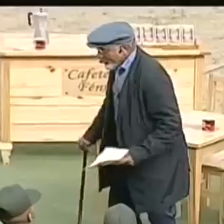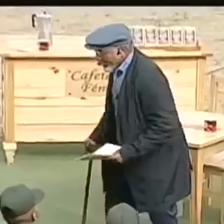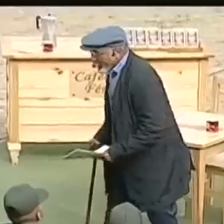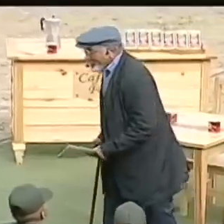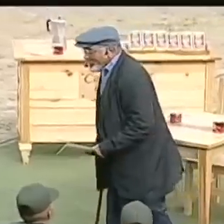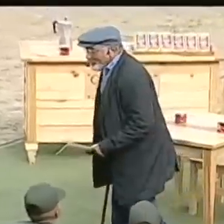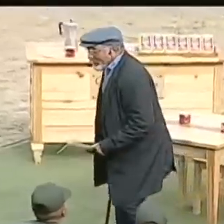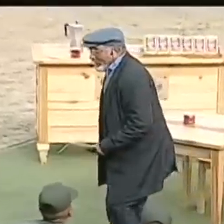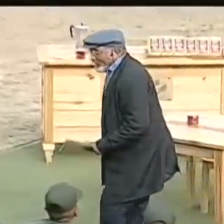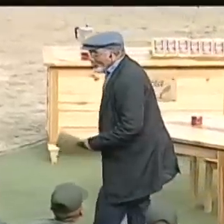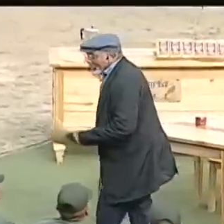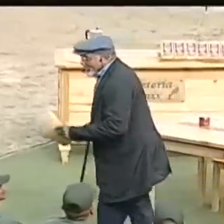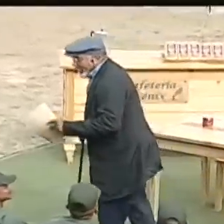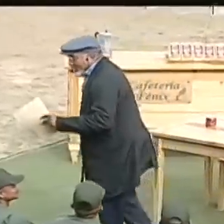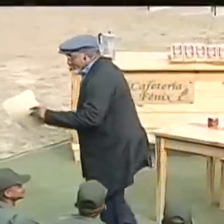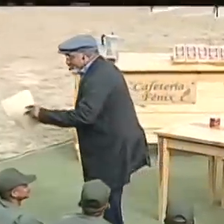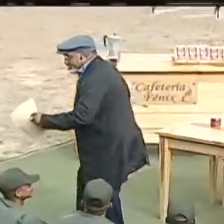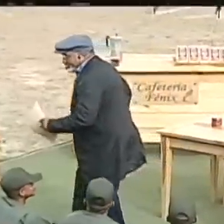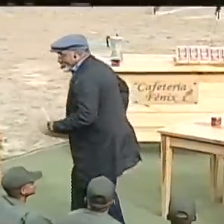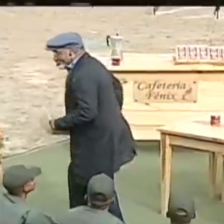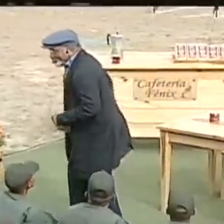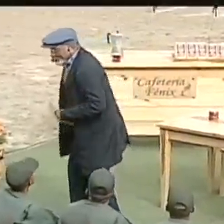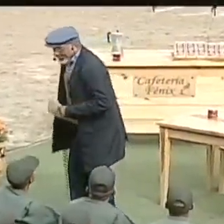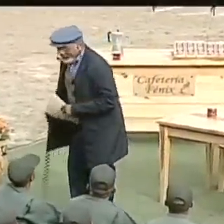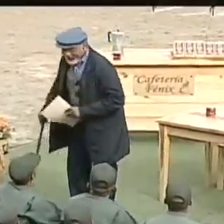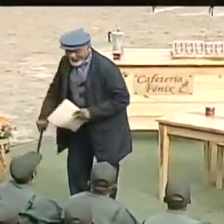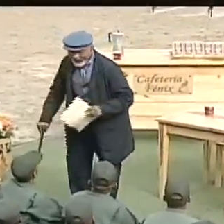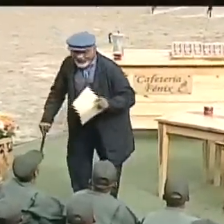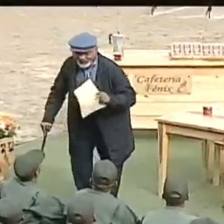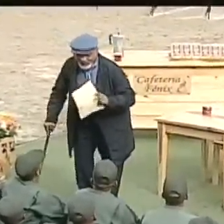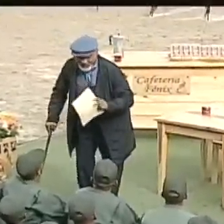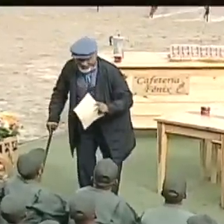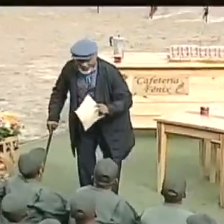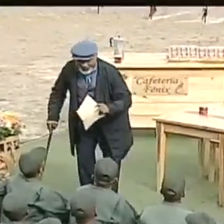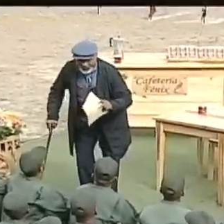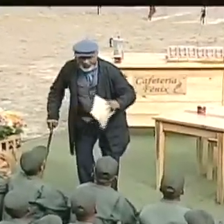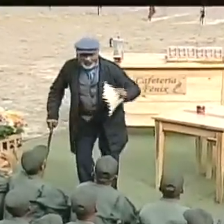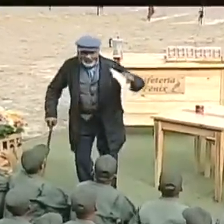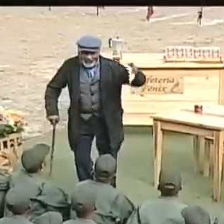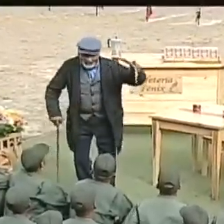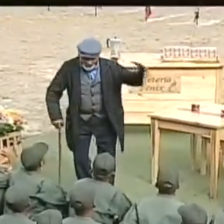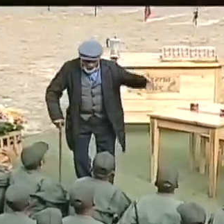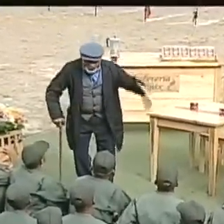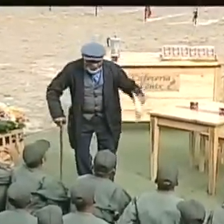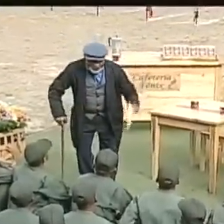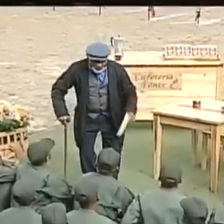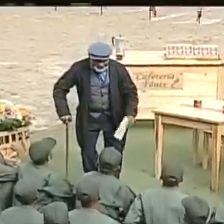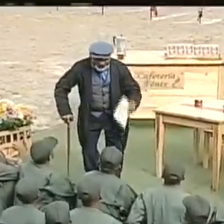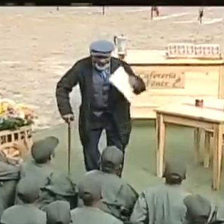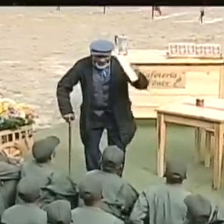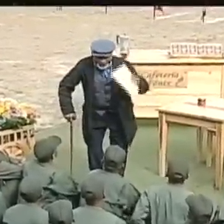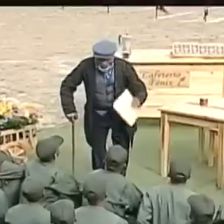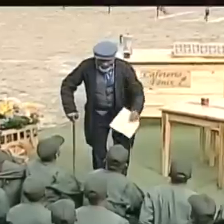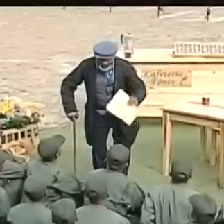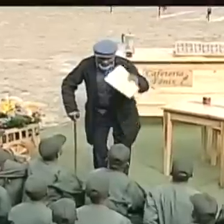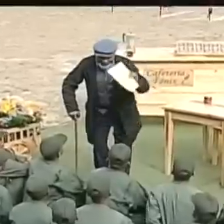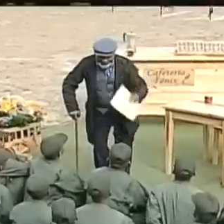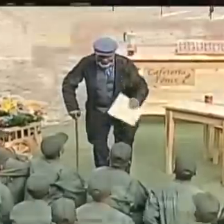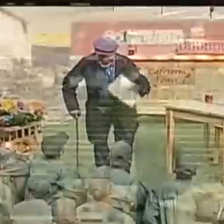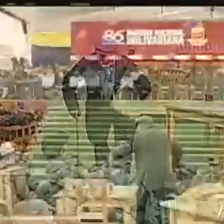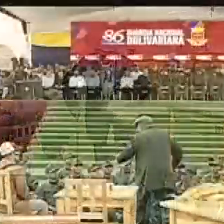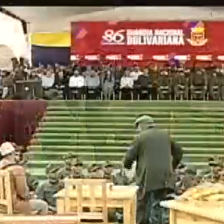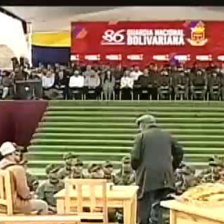Nacional Bolivariana para dar una pequeña disertación sobre el nacimiento y la creación de nuestra